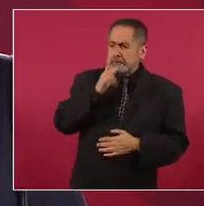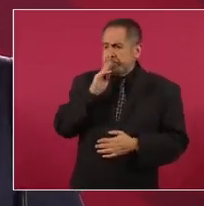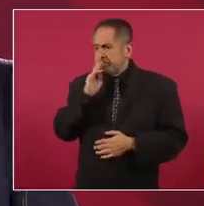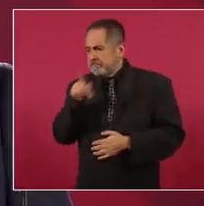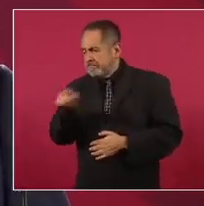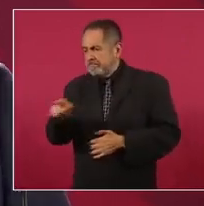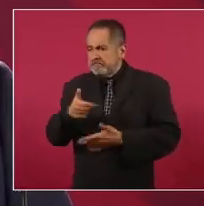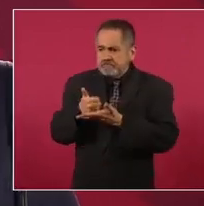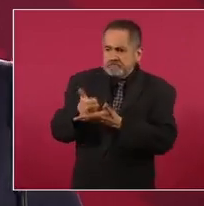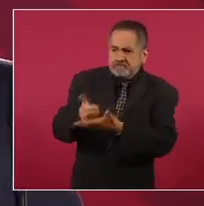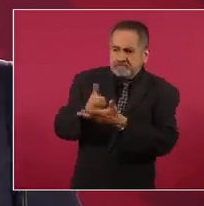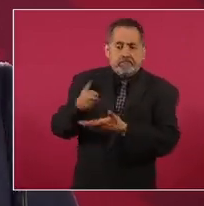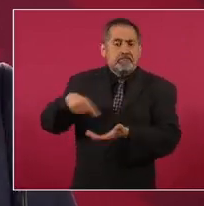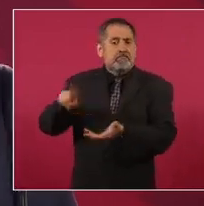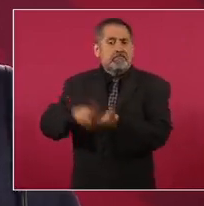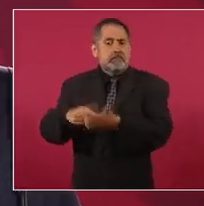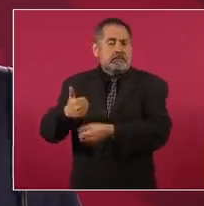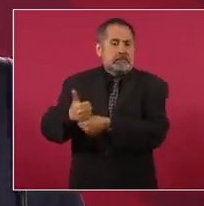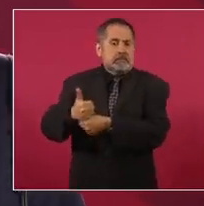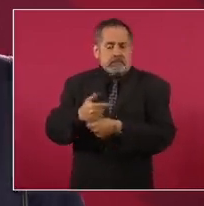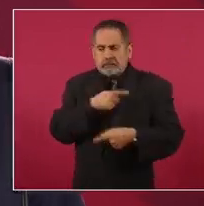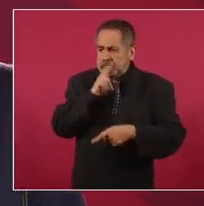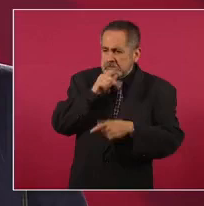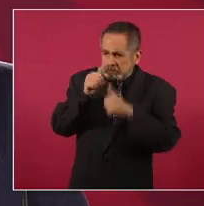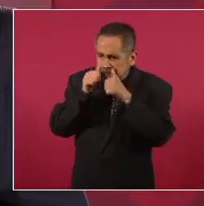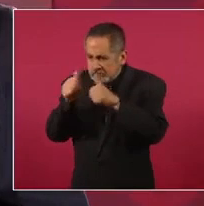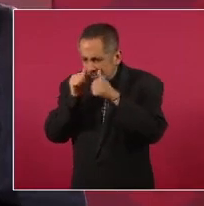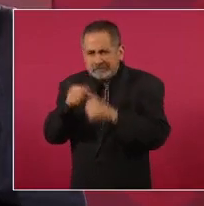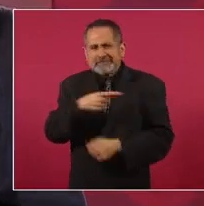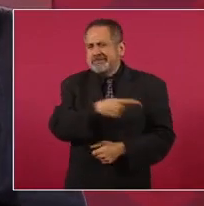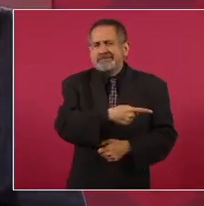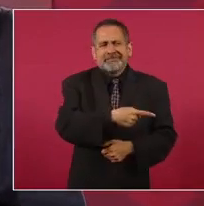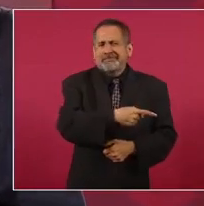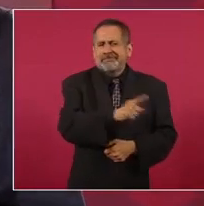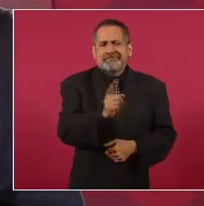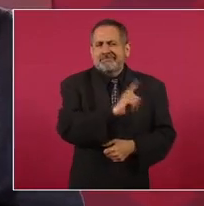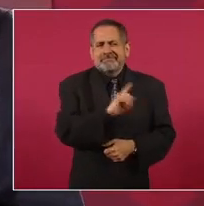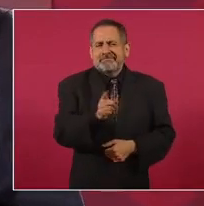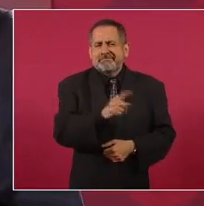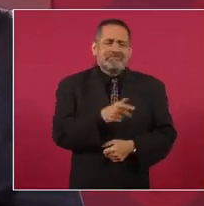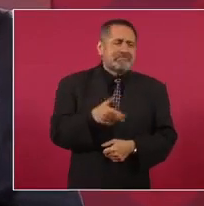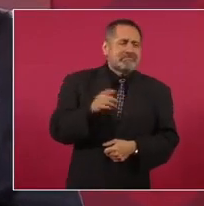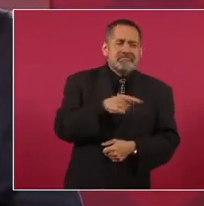padres que sufren por no tener a sus hijos? No,